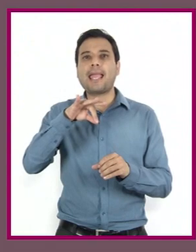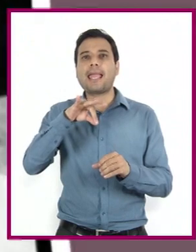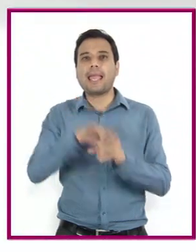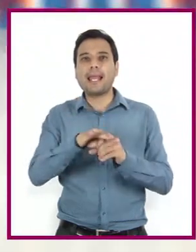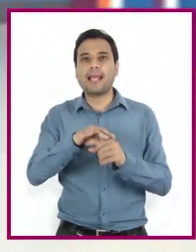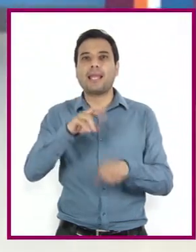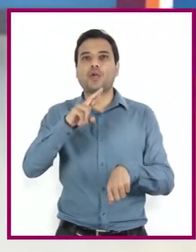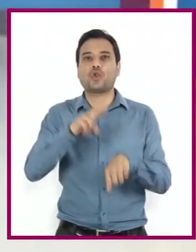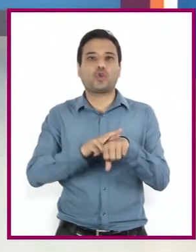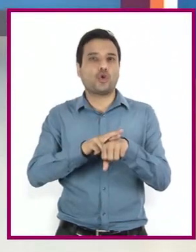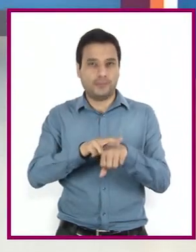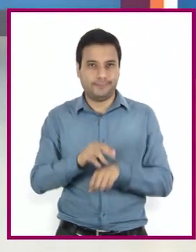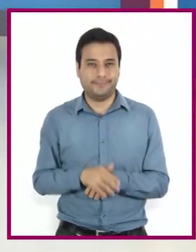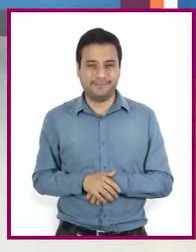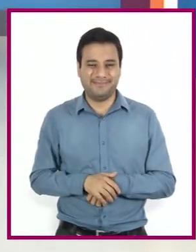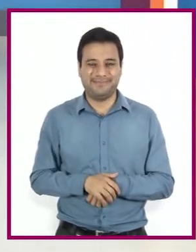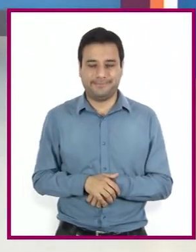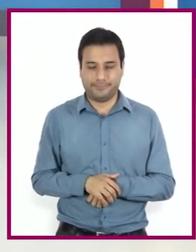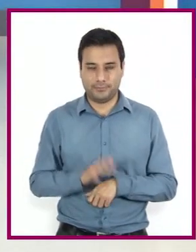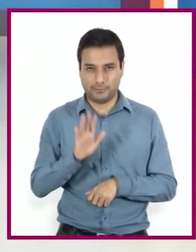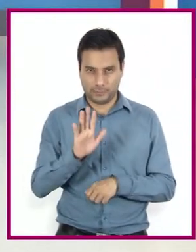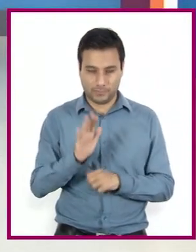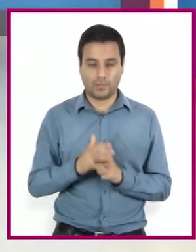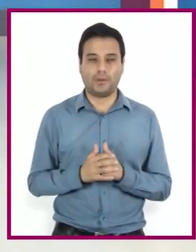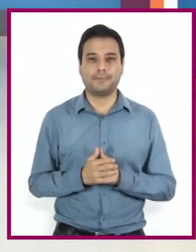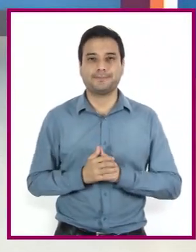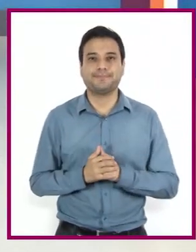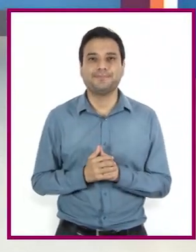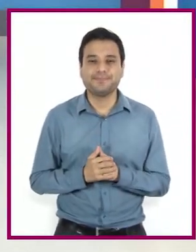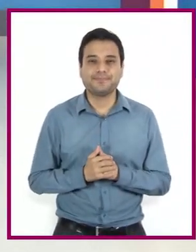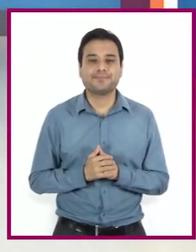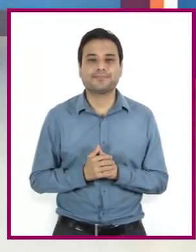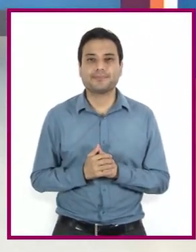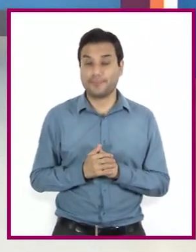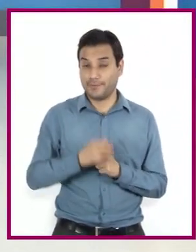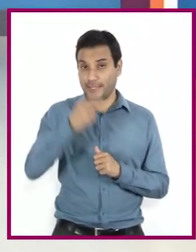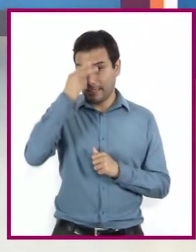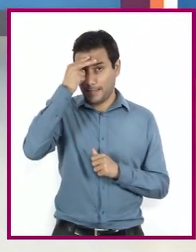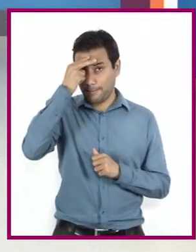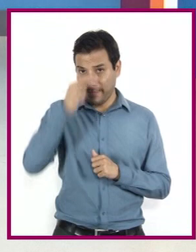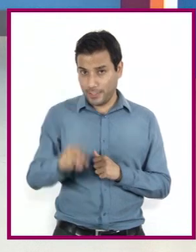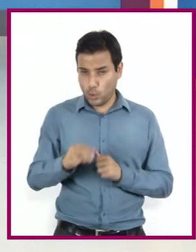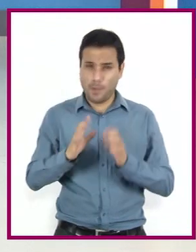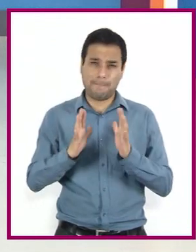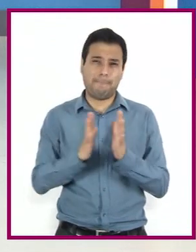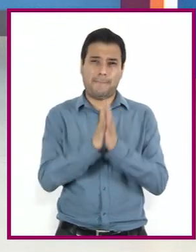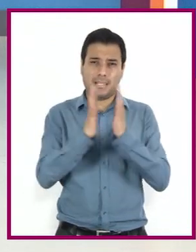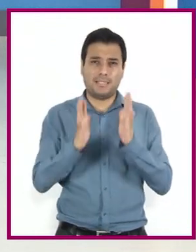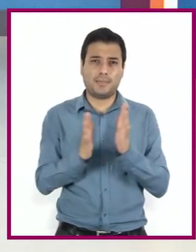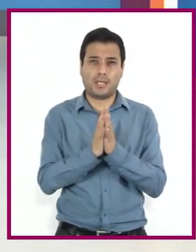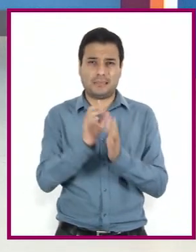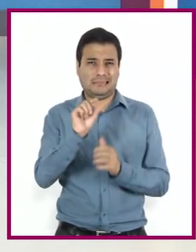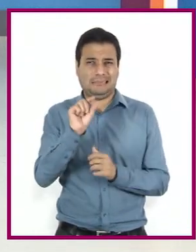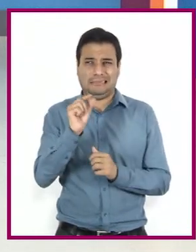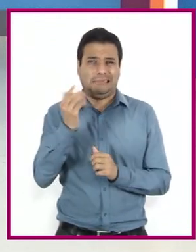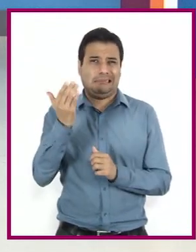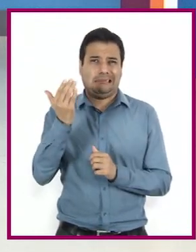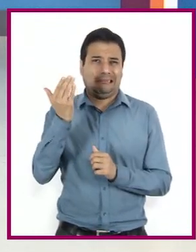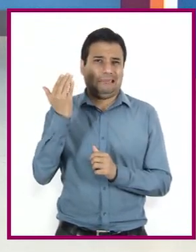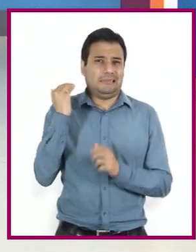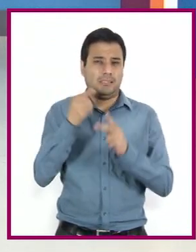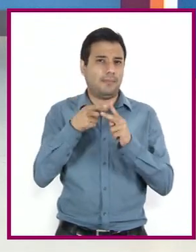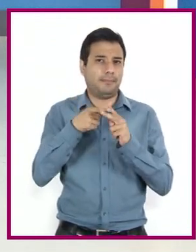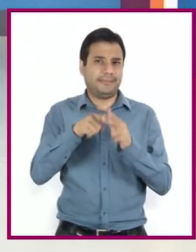eligen. Cabe señalar que la vida democrática en México es reciente, ya que a finales del siglo